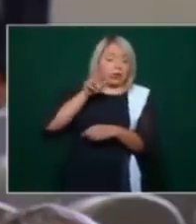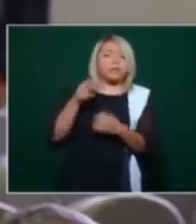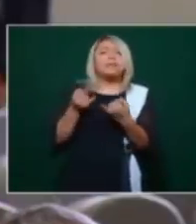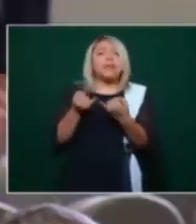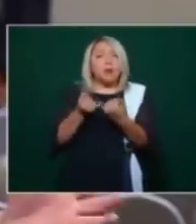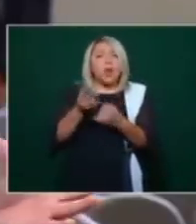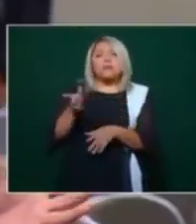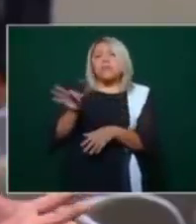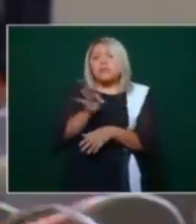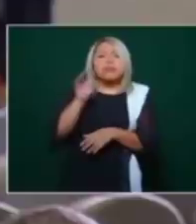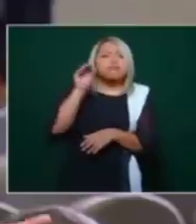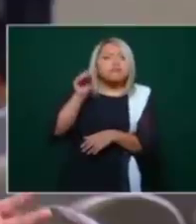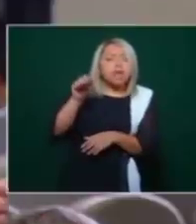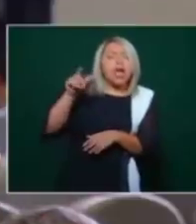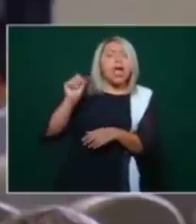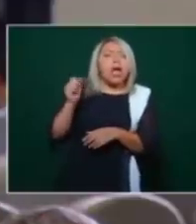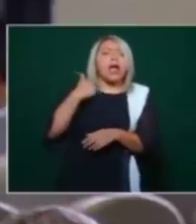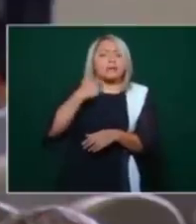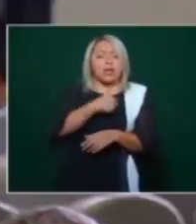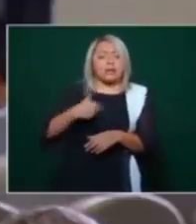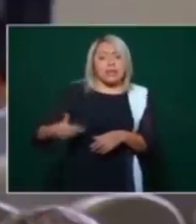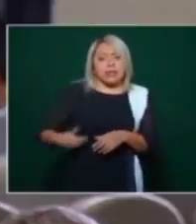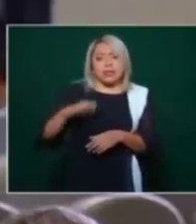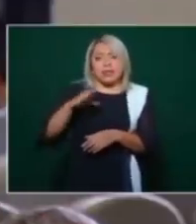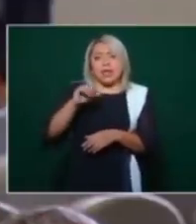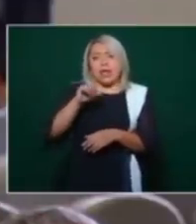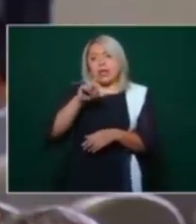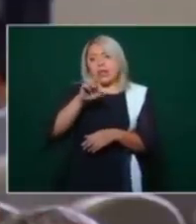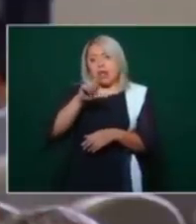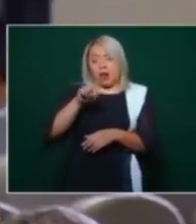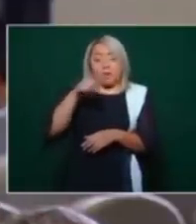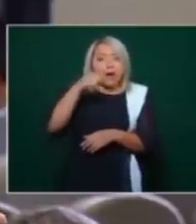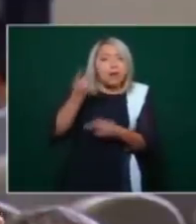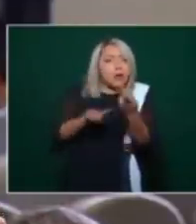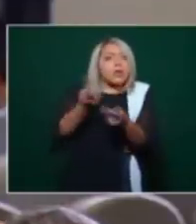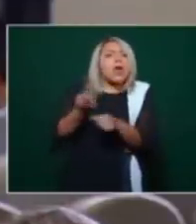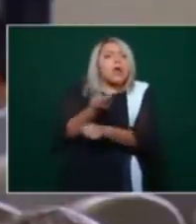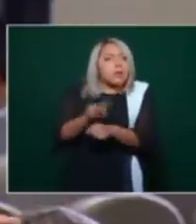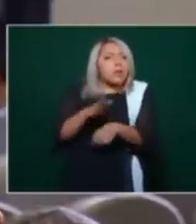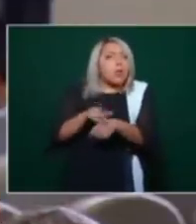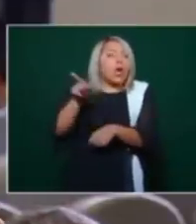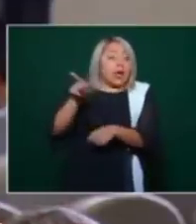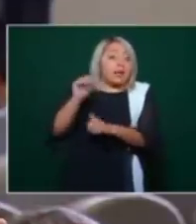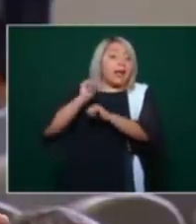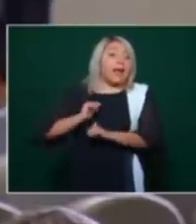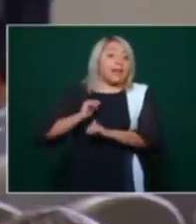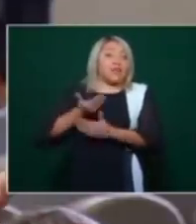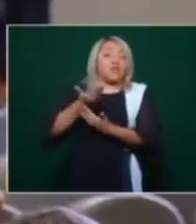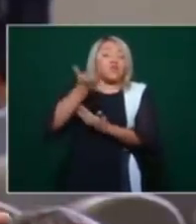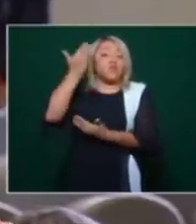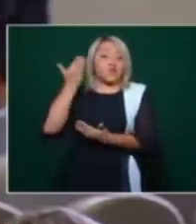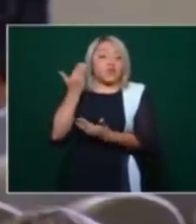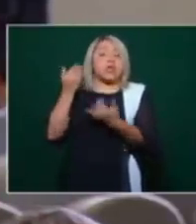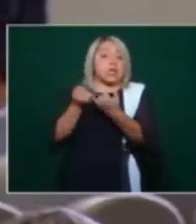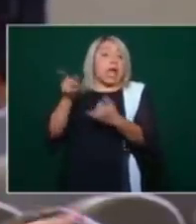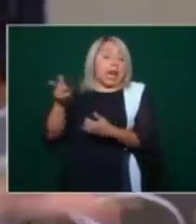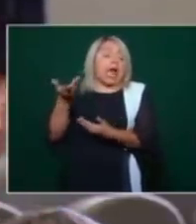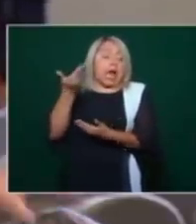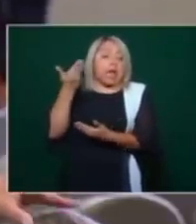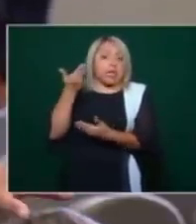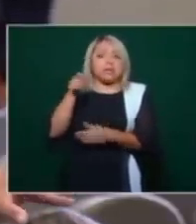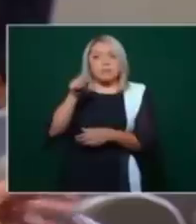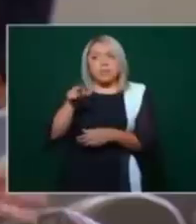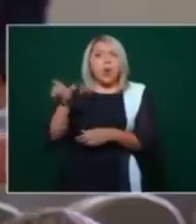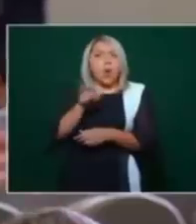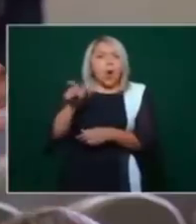Calderón a aclarar esta situación porque esta masacre ocurrió en su gobierno. Y en ese entonces el expresidente Calderón se